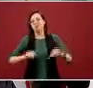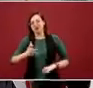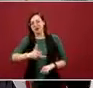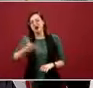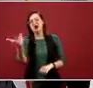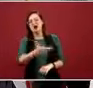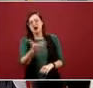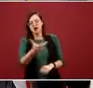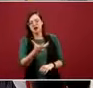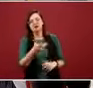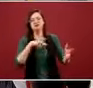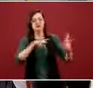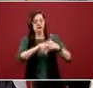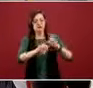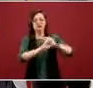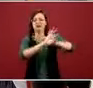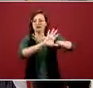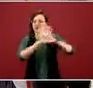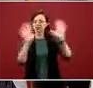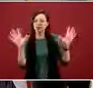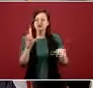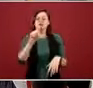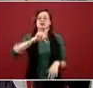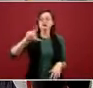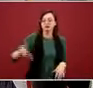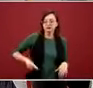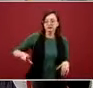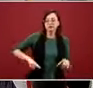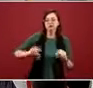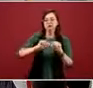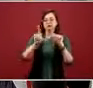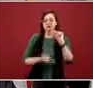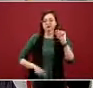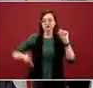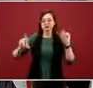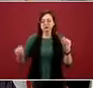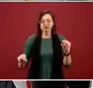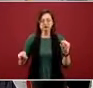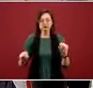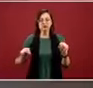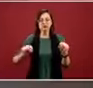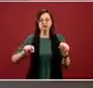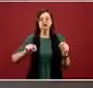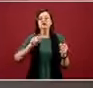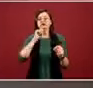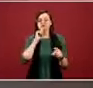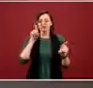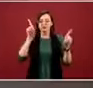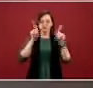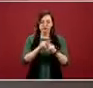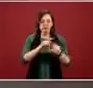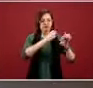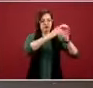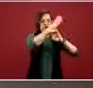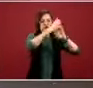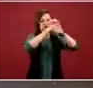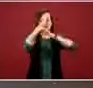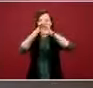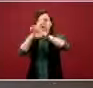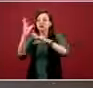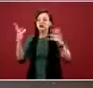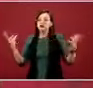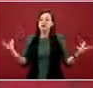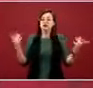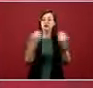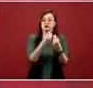ver de manera transparente cómo el gobierno mexicano, no solamente el gobierno federal, sino con la contribución de los gobiernos